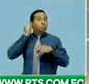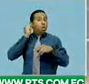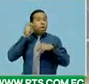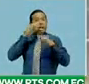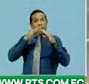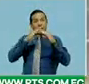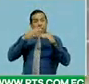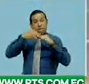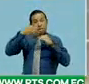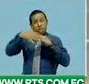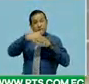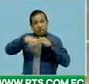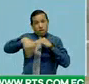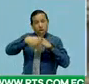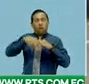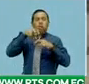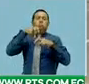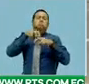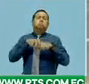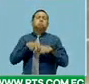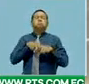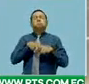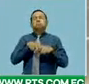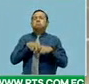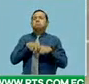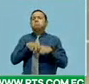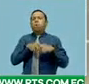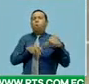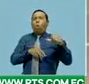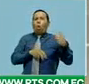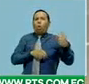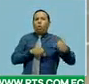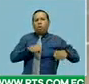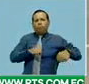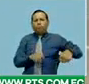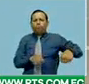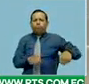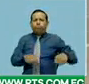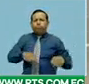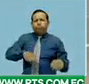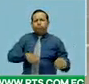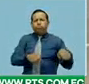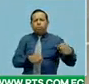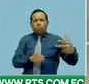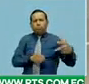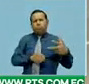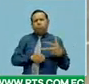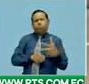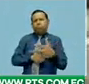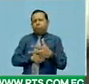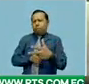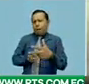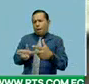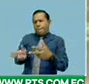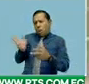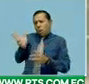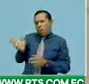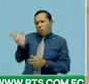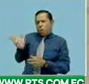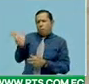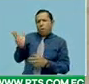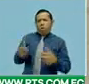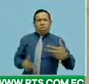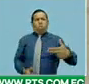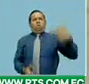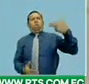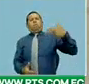encontraba aquí sentada como que esperaba a alguien. Viene una motocicleta y dispara, ¿no?, en contra de la humanidad de esta señora.